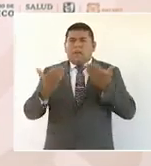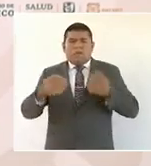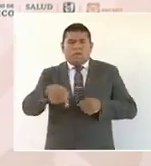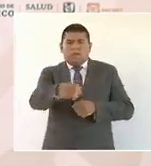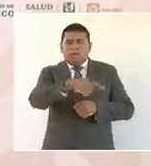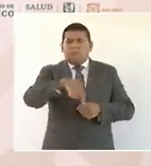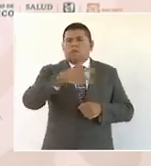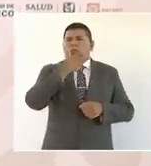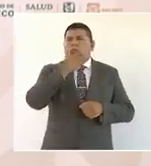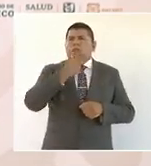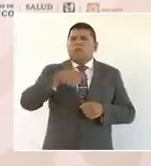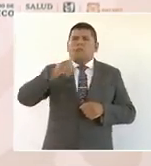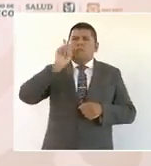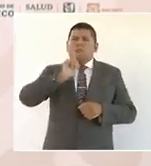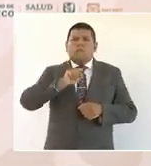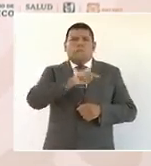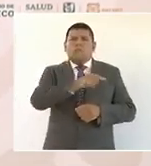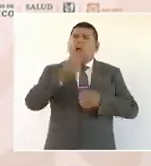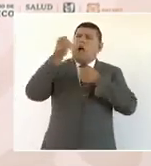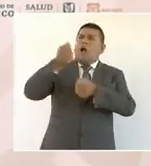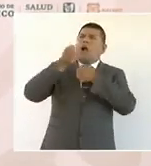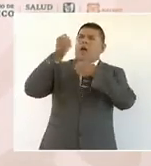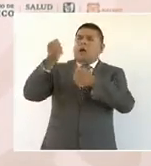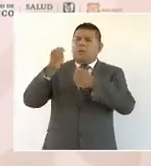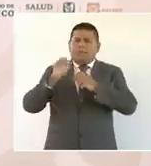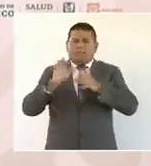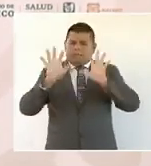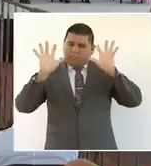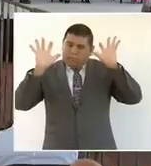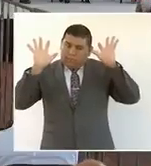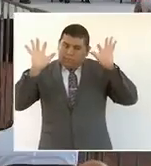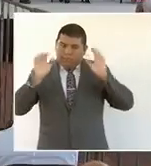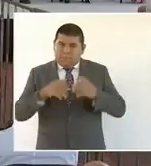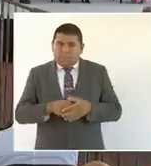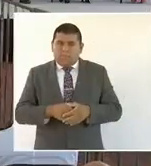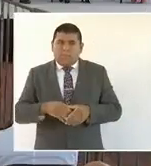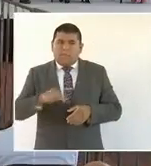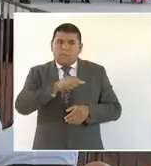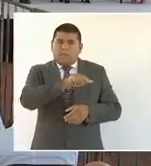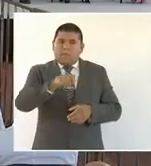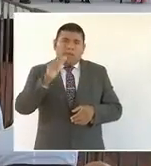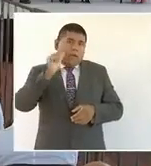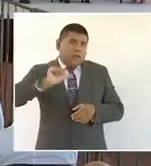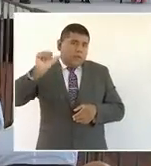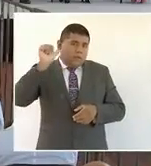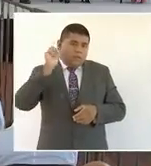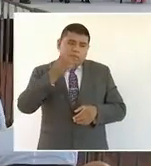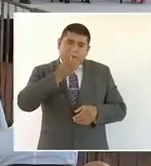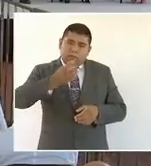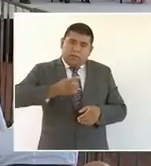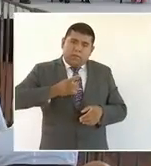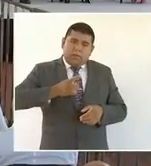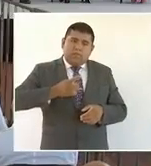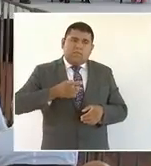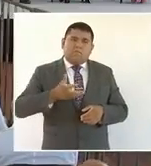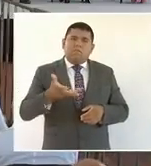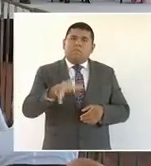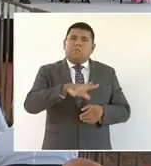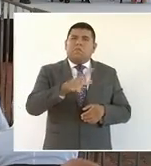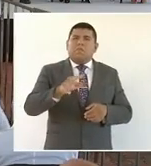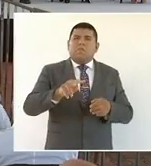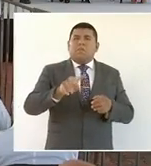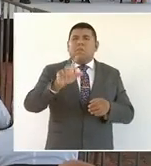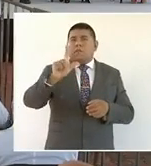compañeros, compañeras que están protestando, según lo que me expresaron ayer, son alrededor